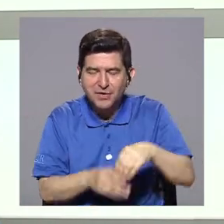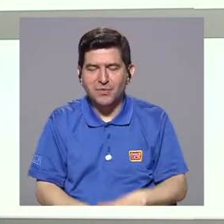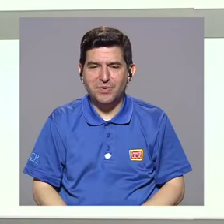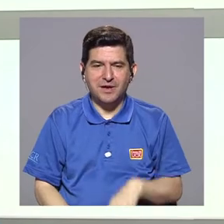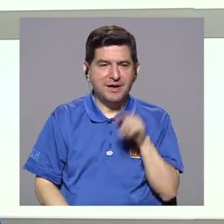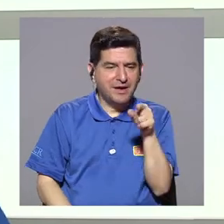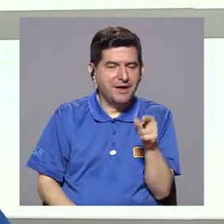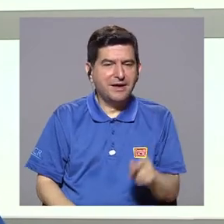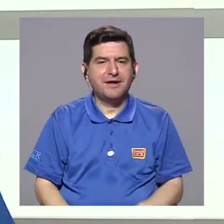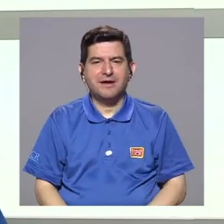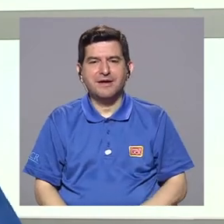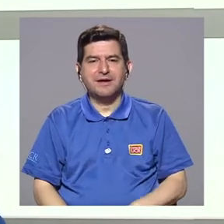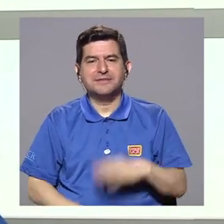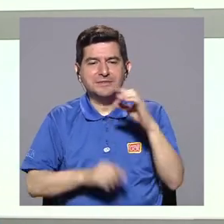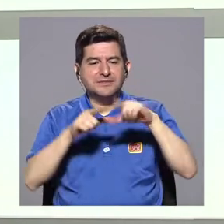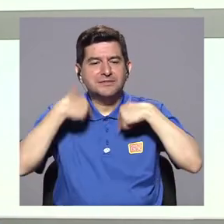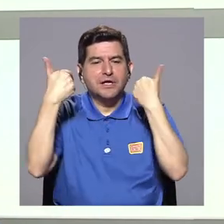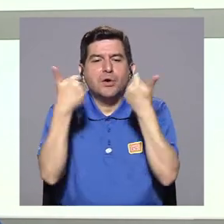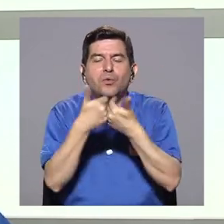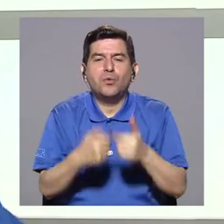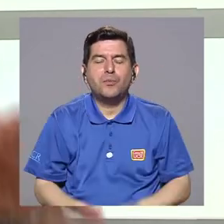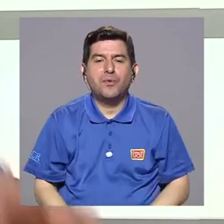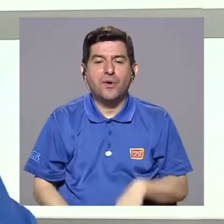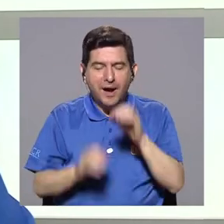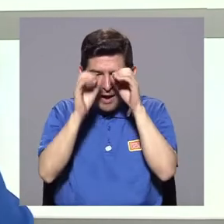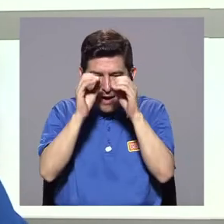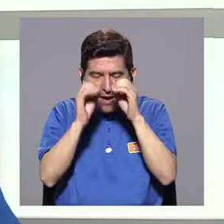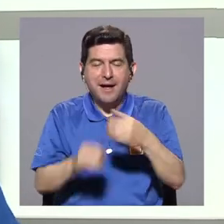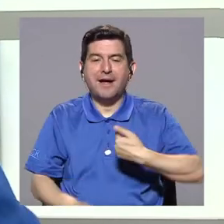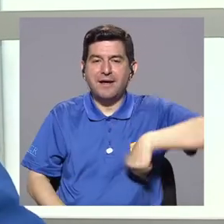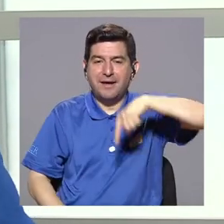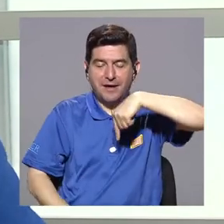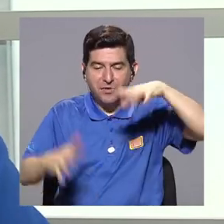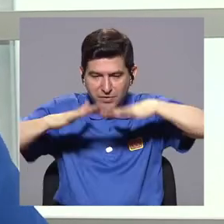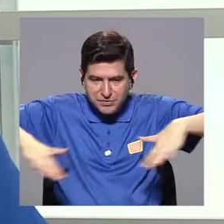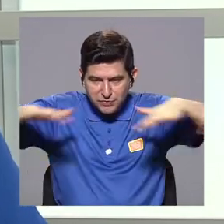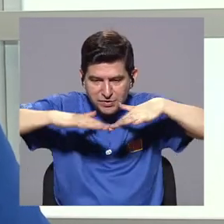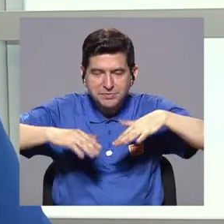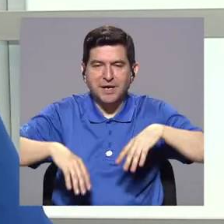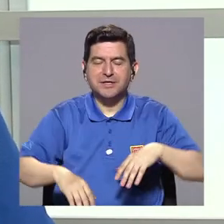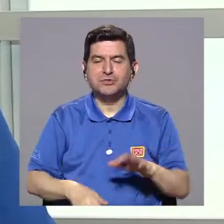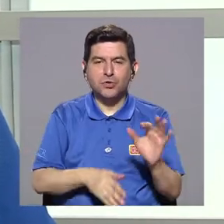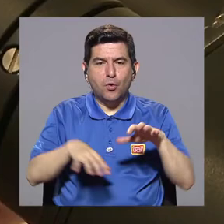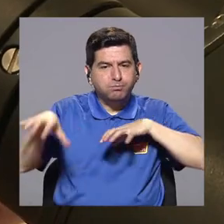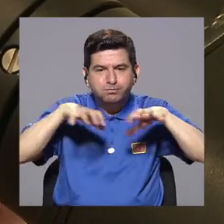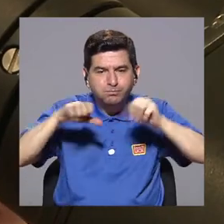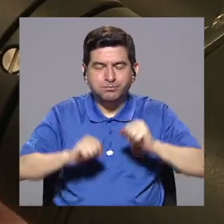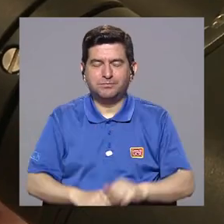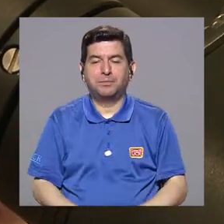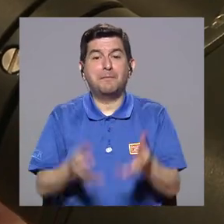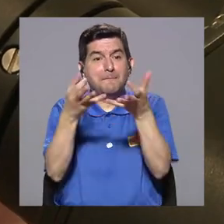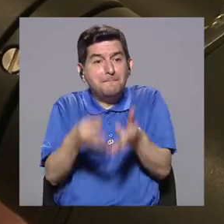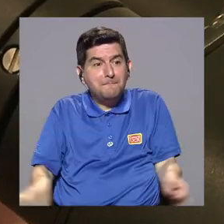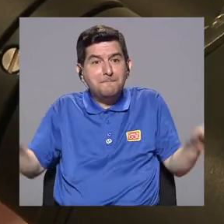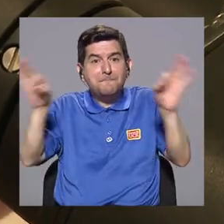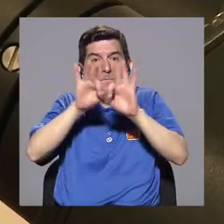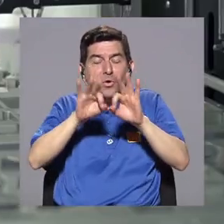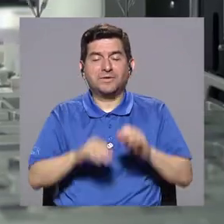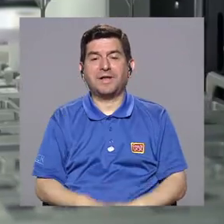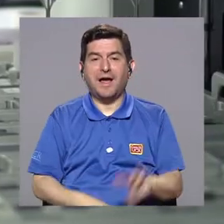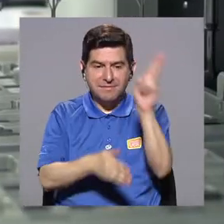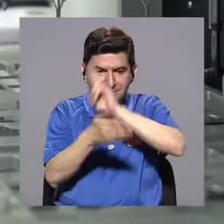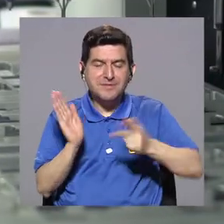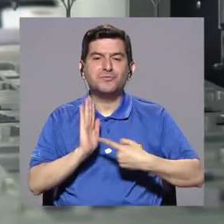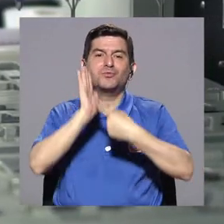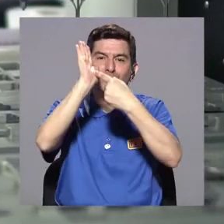que nos incluyan dentro de este grupo el microorganismo que circula entre nosotros. Eso es un papel importante de